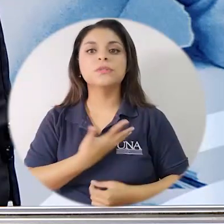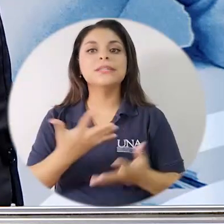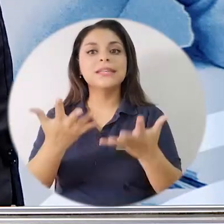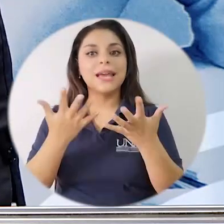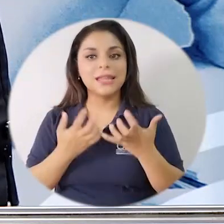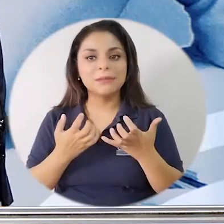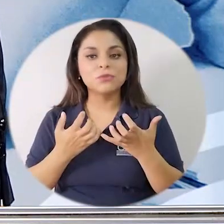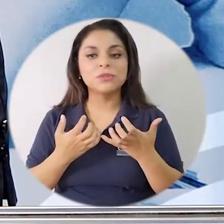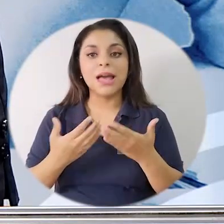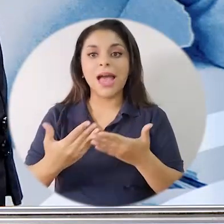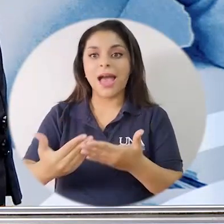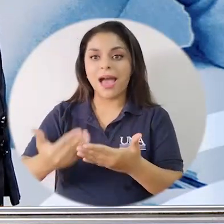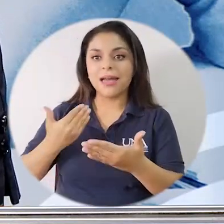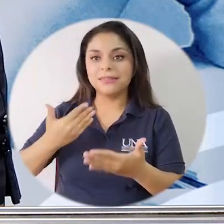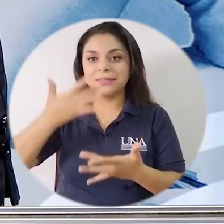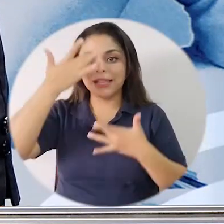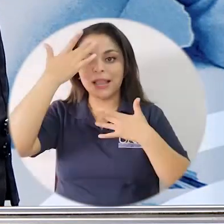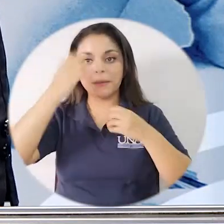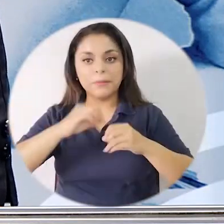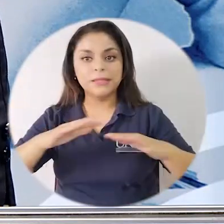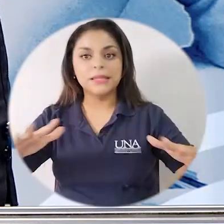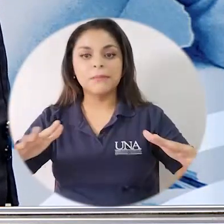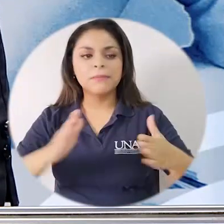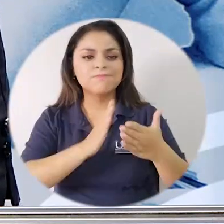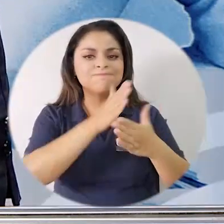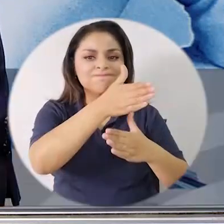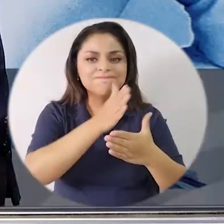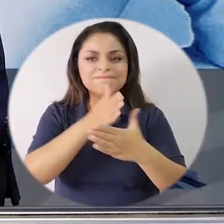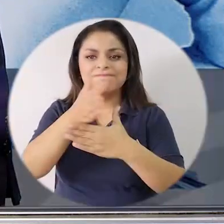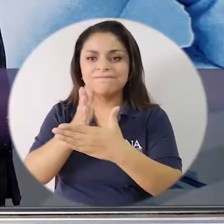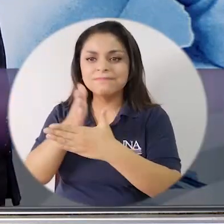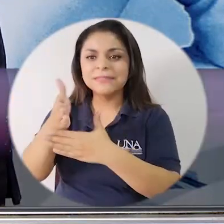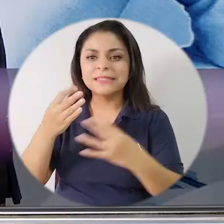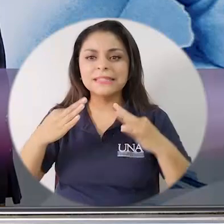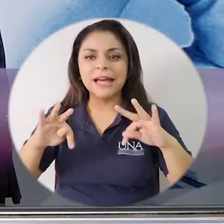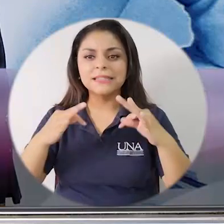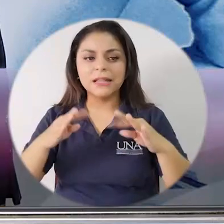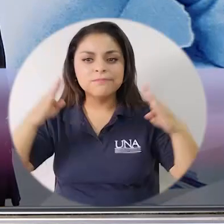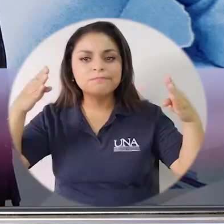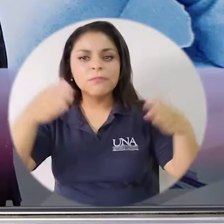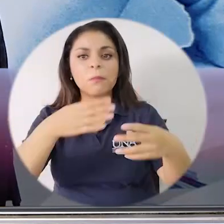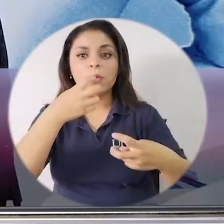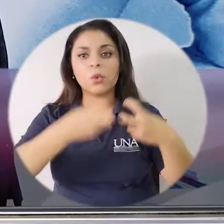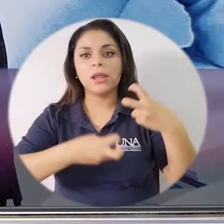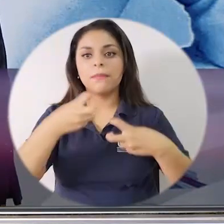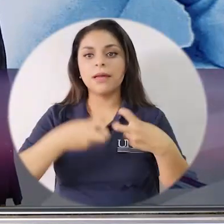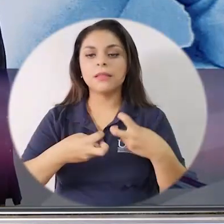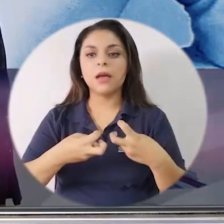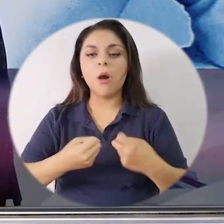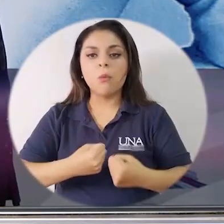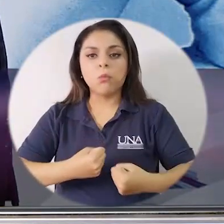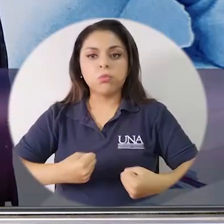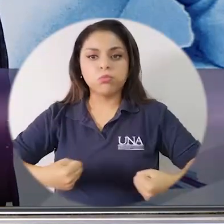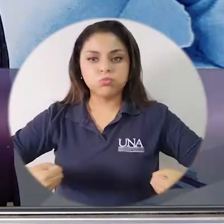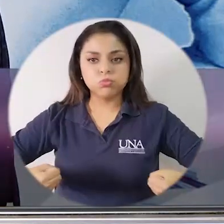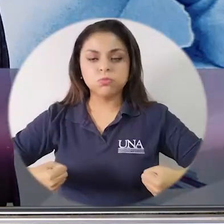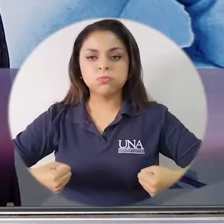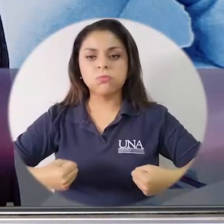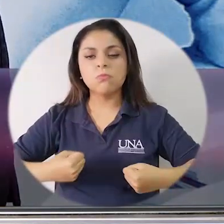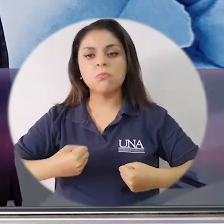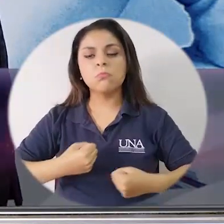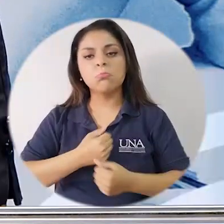quisimos prepandemia empezar a hacer intervenciones enfocadas en estas problemáticas de sobrepeso y obesidad,